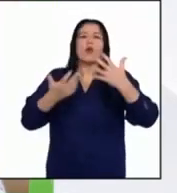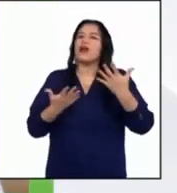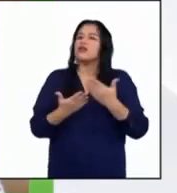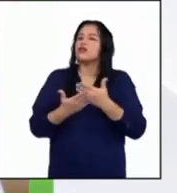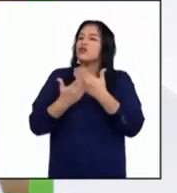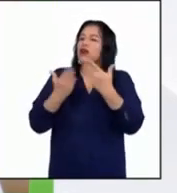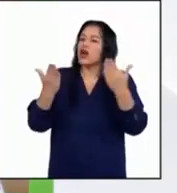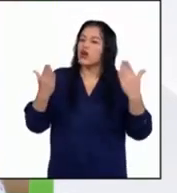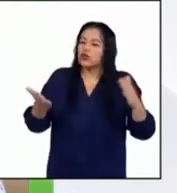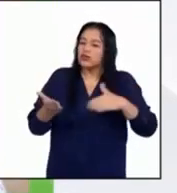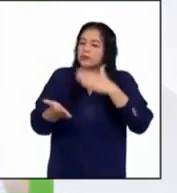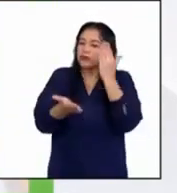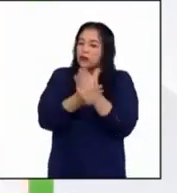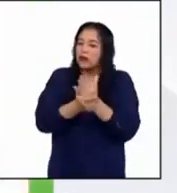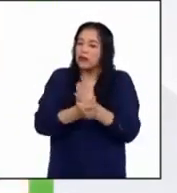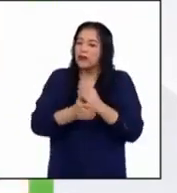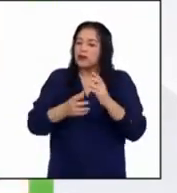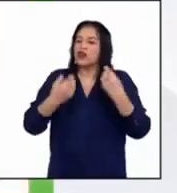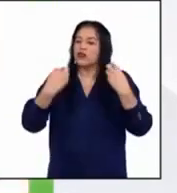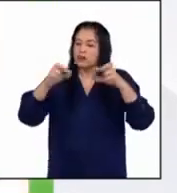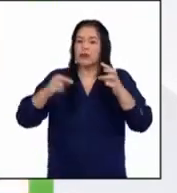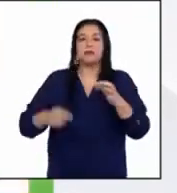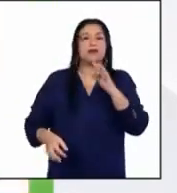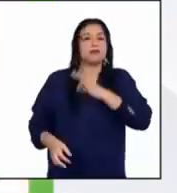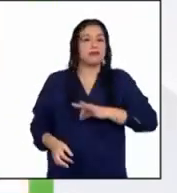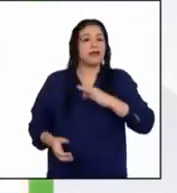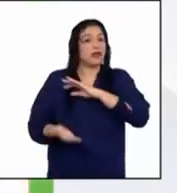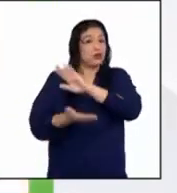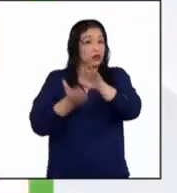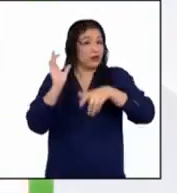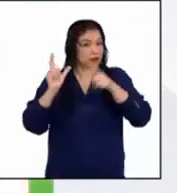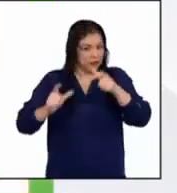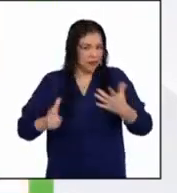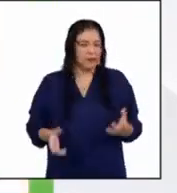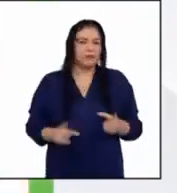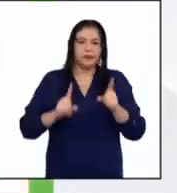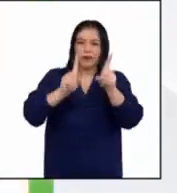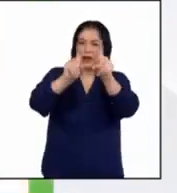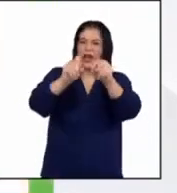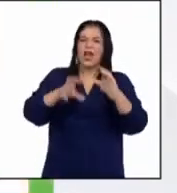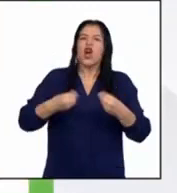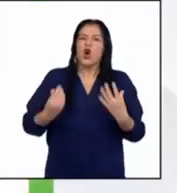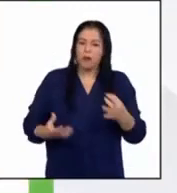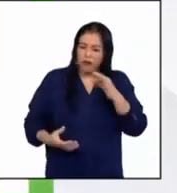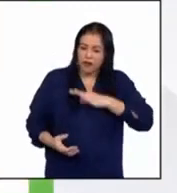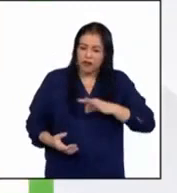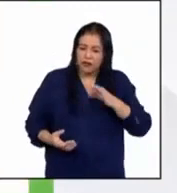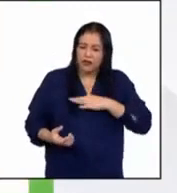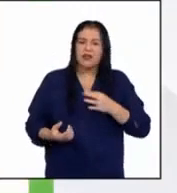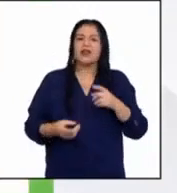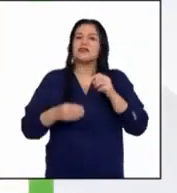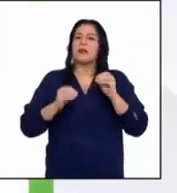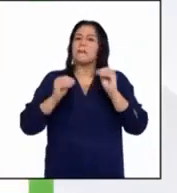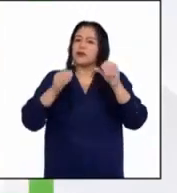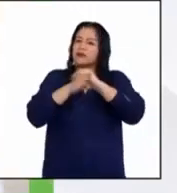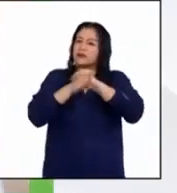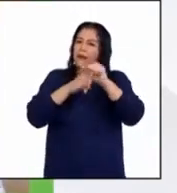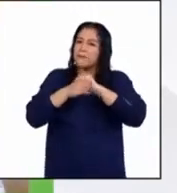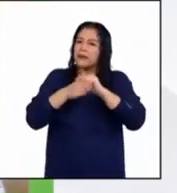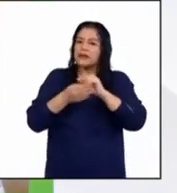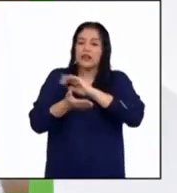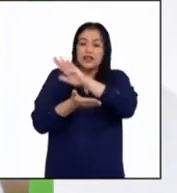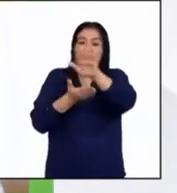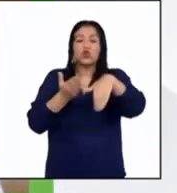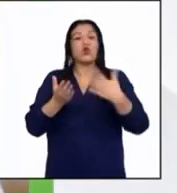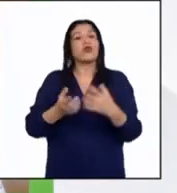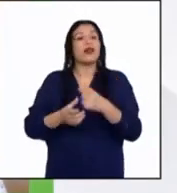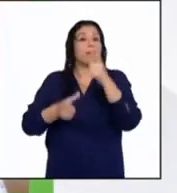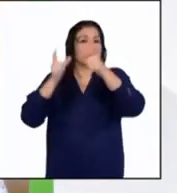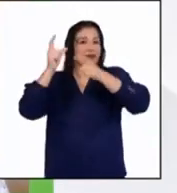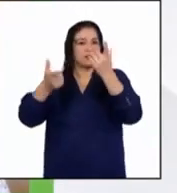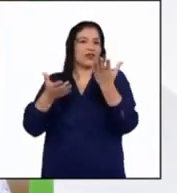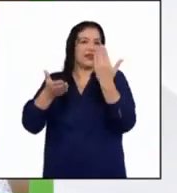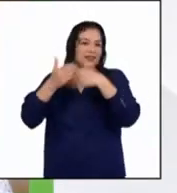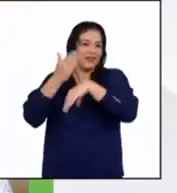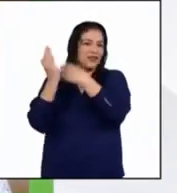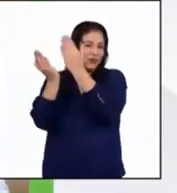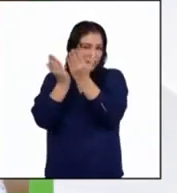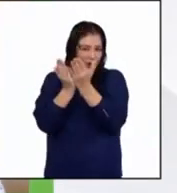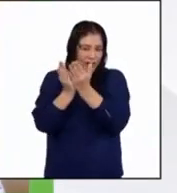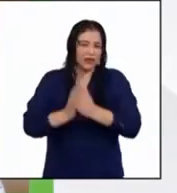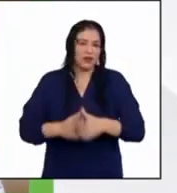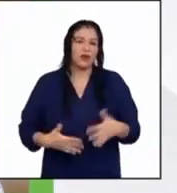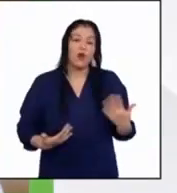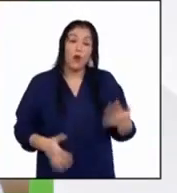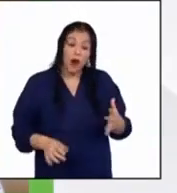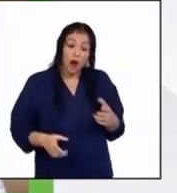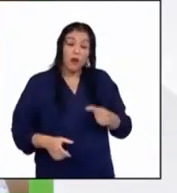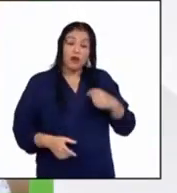orientados para el bien común. ¿Cómo beneficiaría este tipo de prácticas a la comunidad educativa? La participación